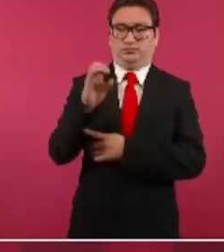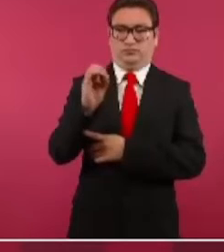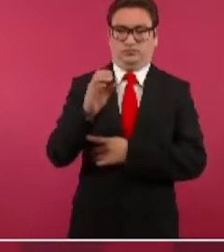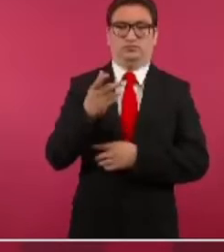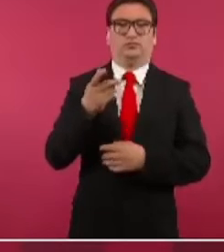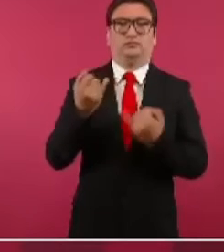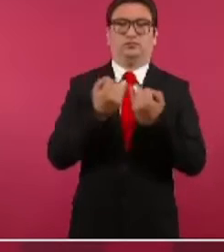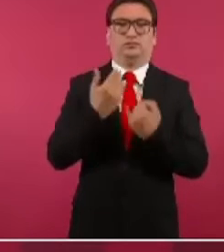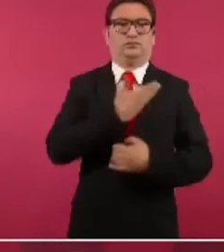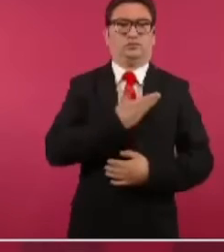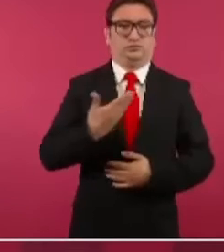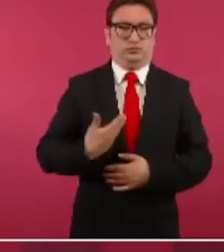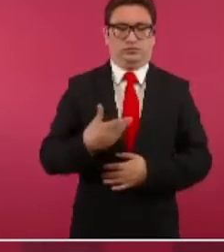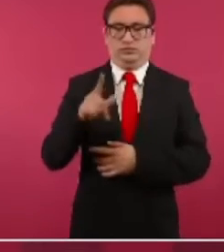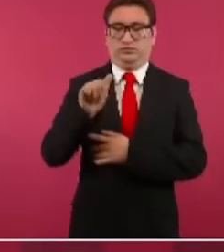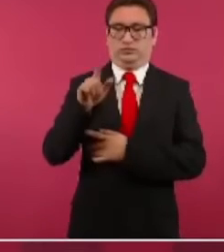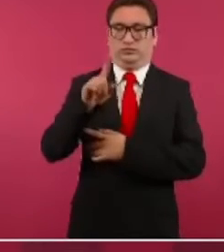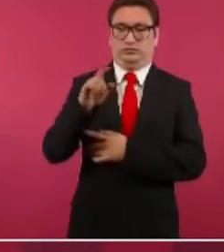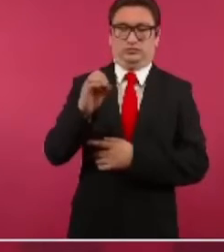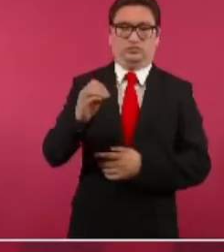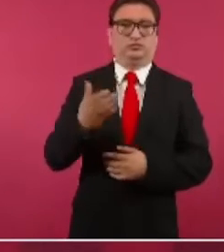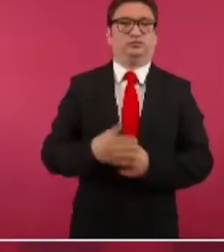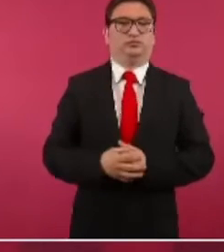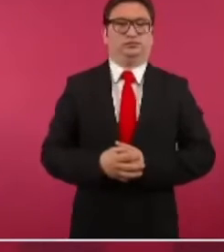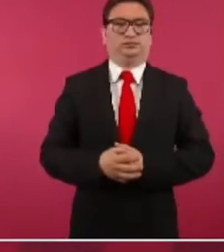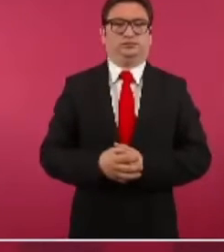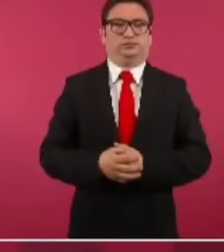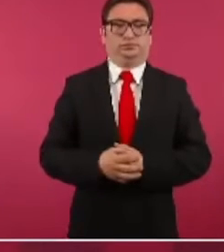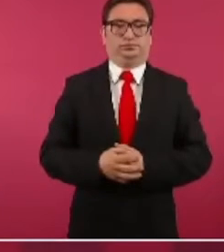viene el presidente Lasso